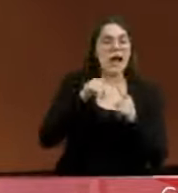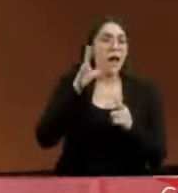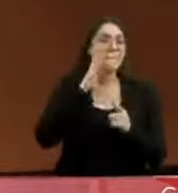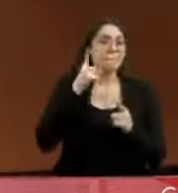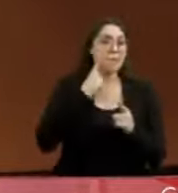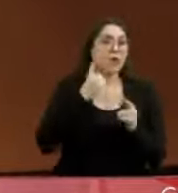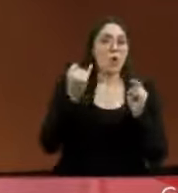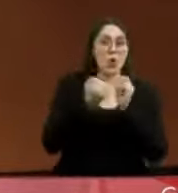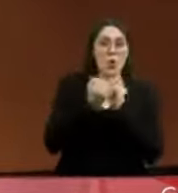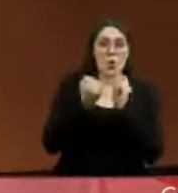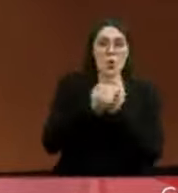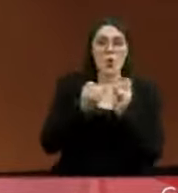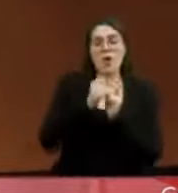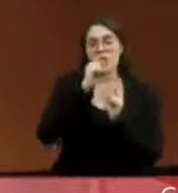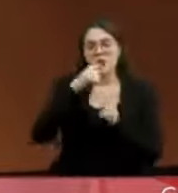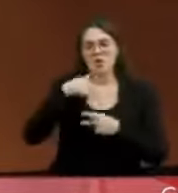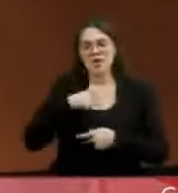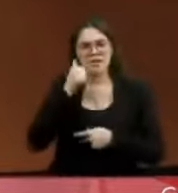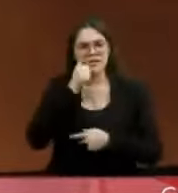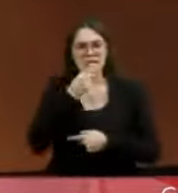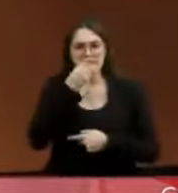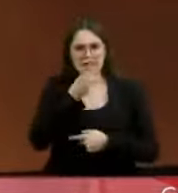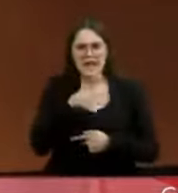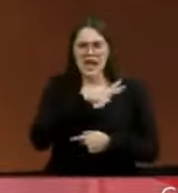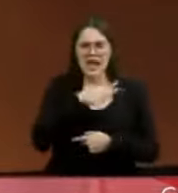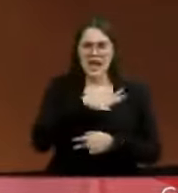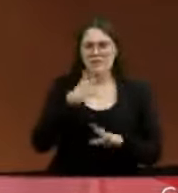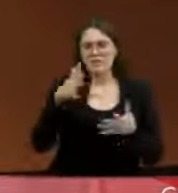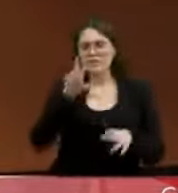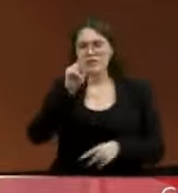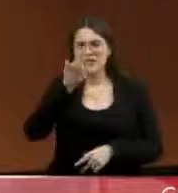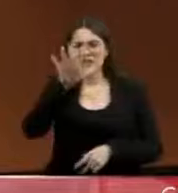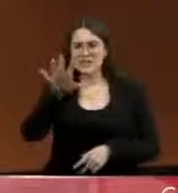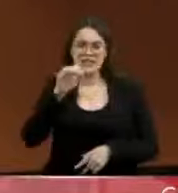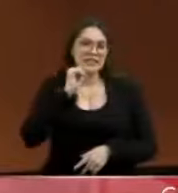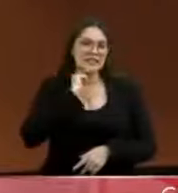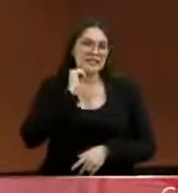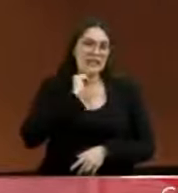y muy cercanamente, yo sostengo que se tenía con 85 senadoras y